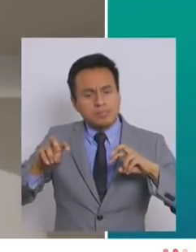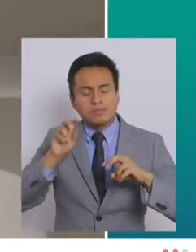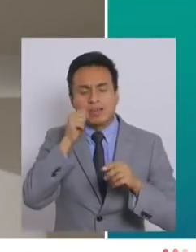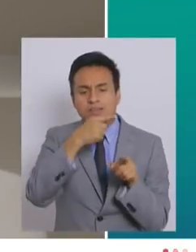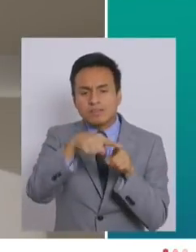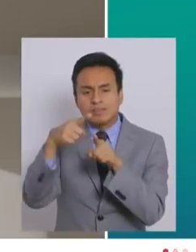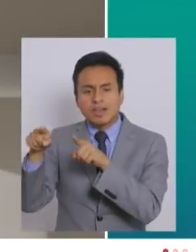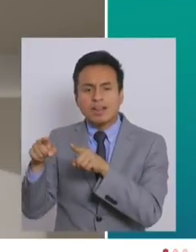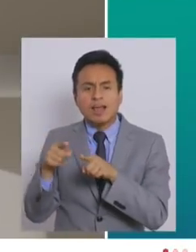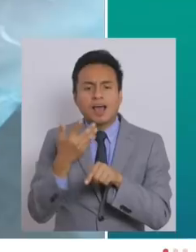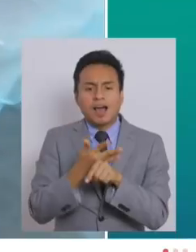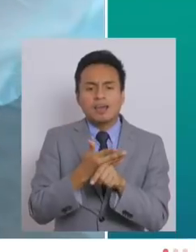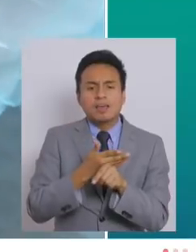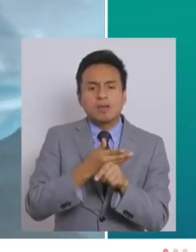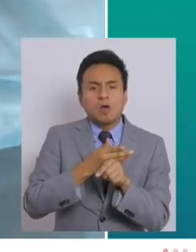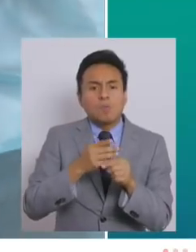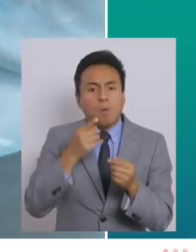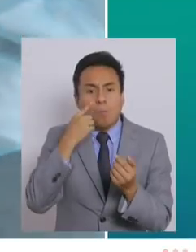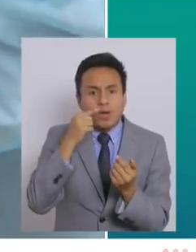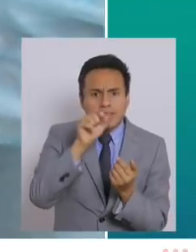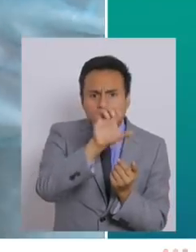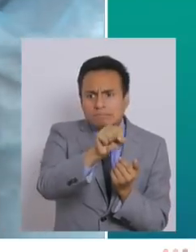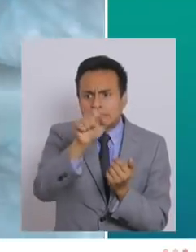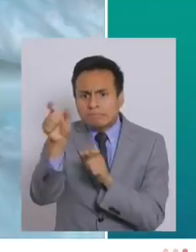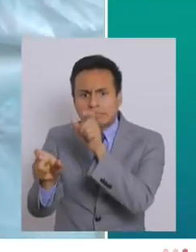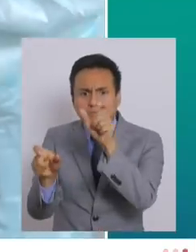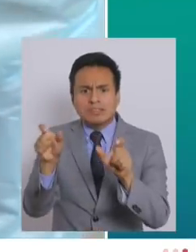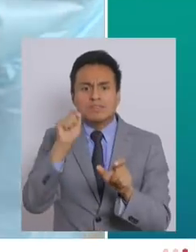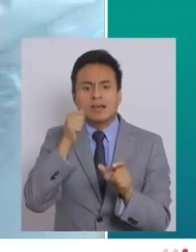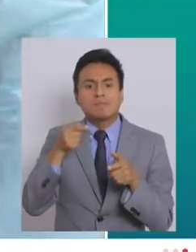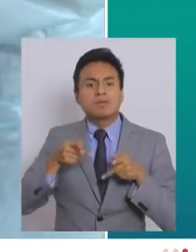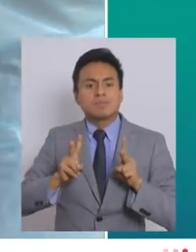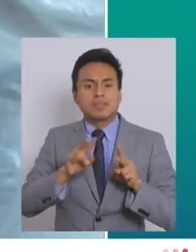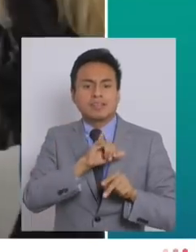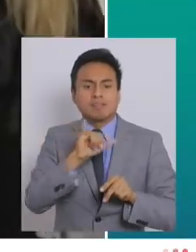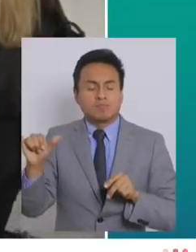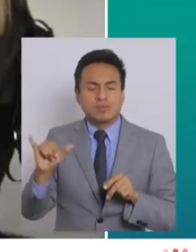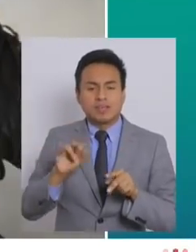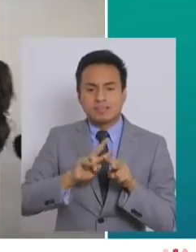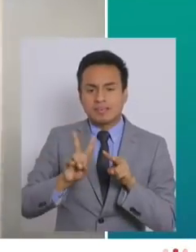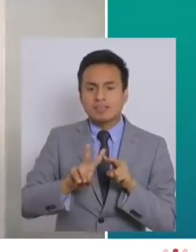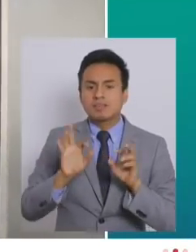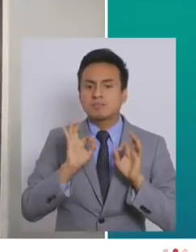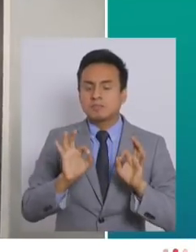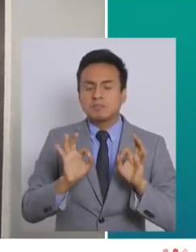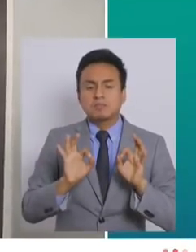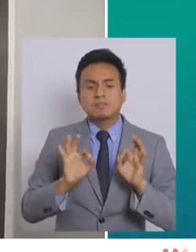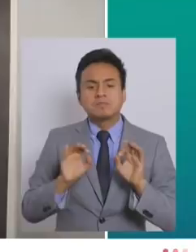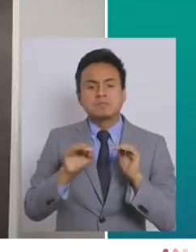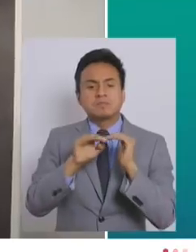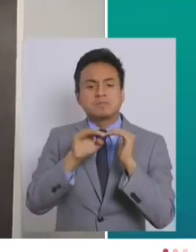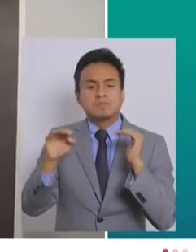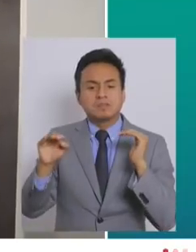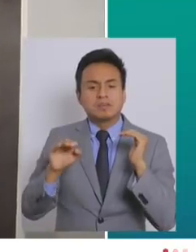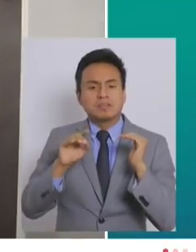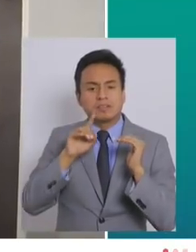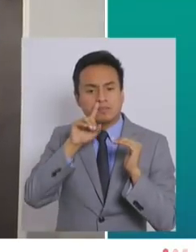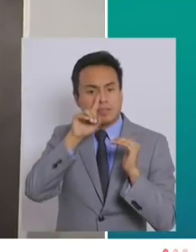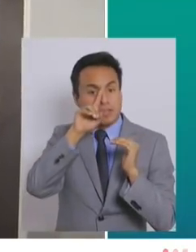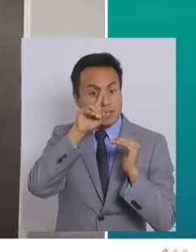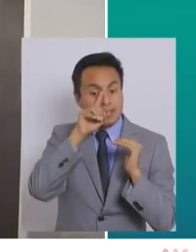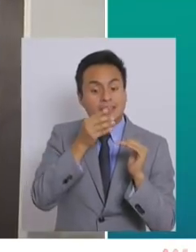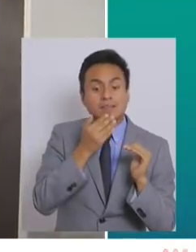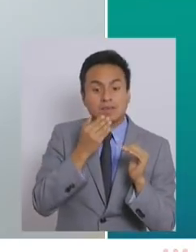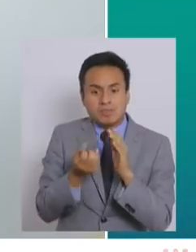y amplificar la toma de muestra va a permitir no solamente seguir tomando la técnica a través del stand o nasofaríngeo sino que